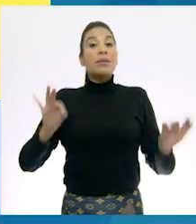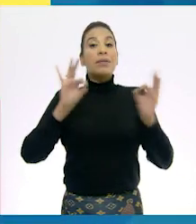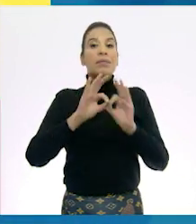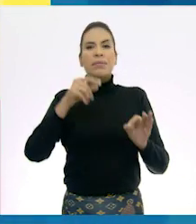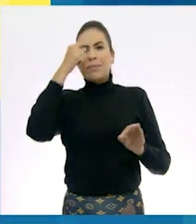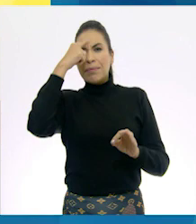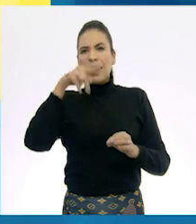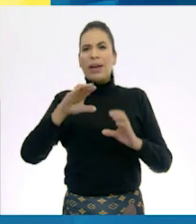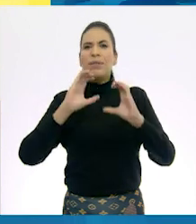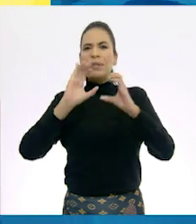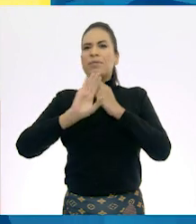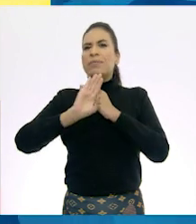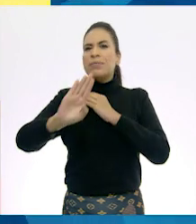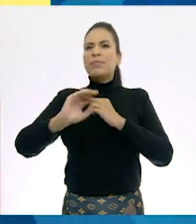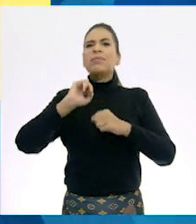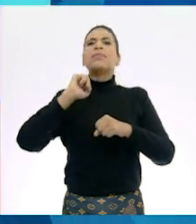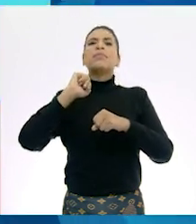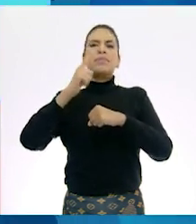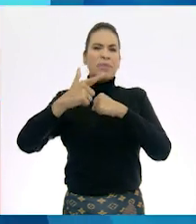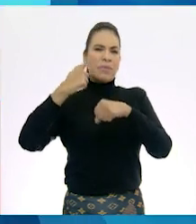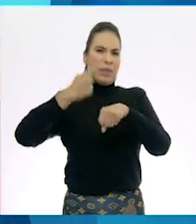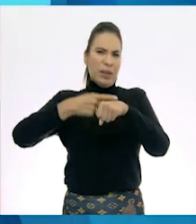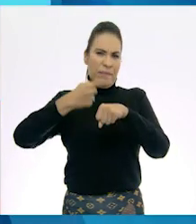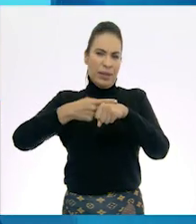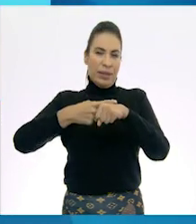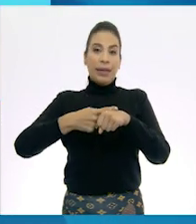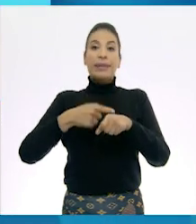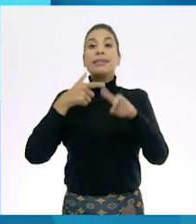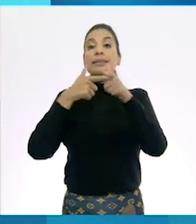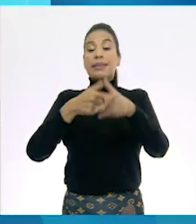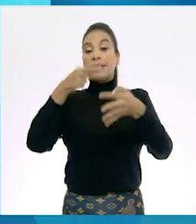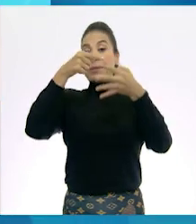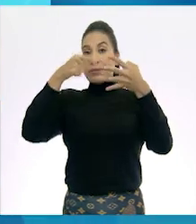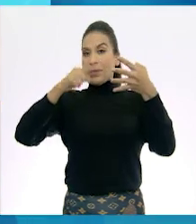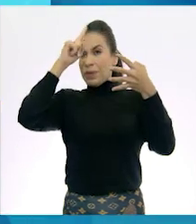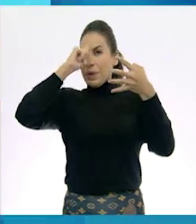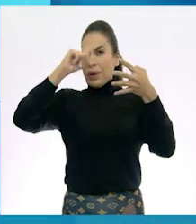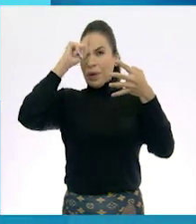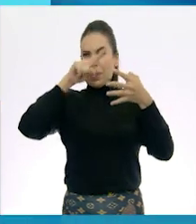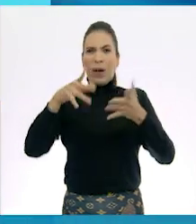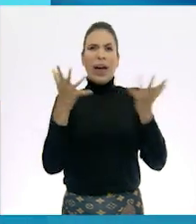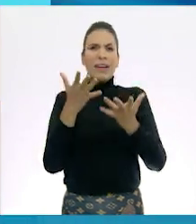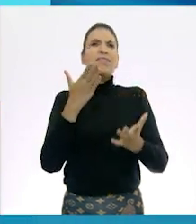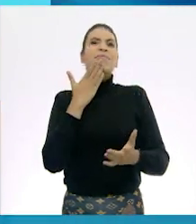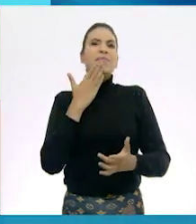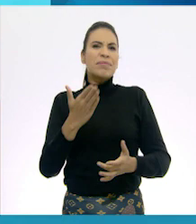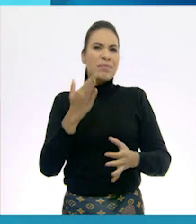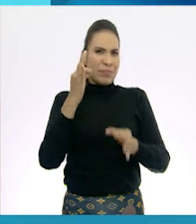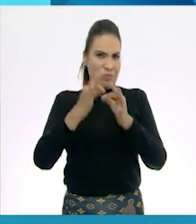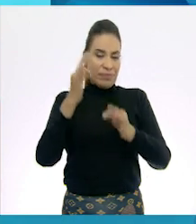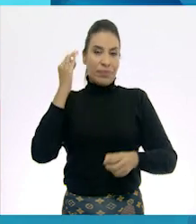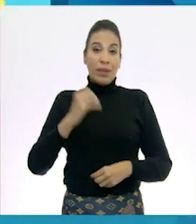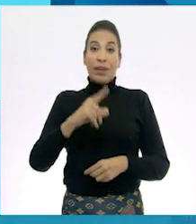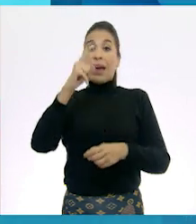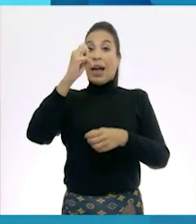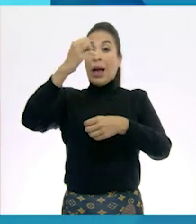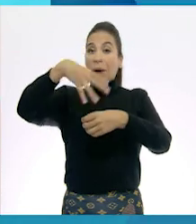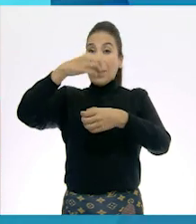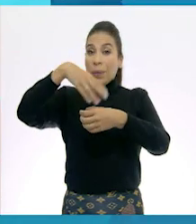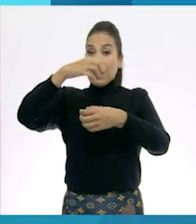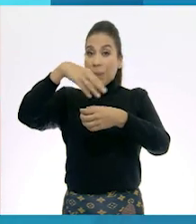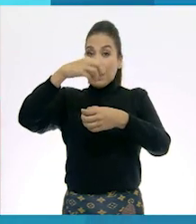importante para prevenir cualquier enfermedad. Sigue estos pasos para hacerlo correctamente. Moja tus